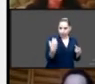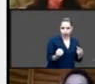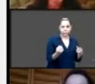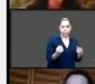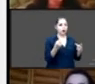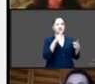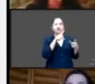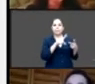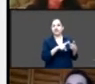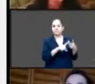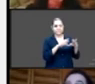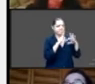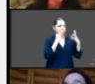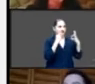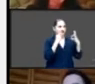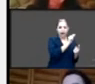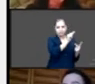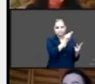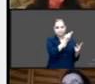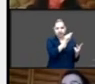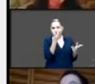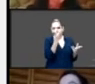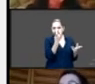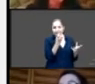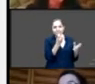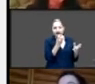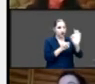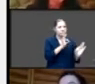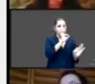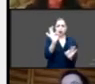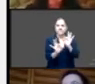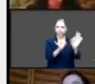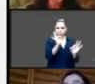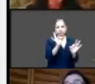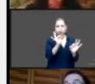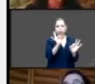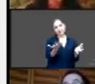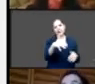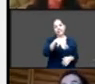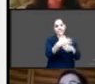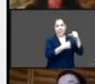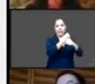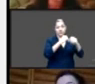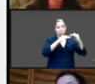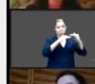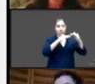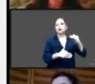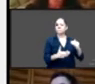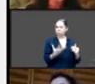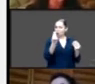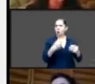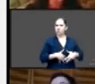tasas y razones de fecundidad importantes entre las niñas menores de 15 años. Quizá pudiera parecer no